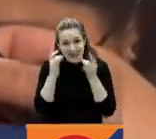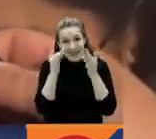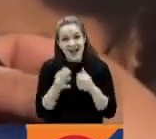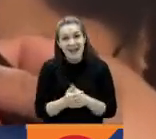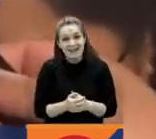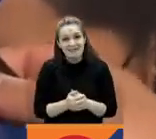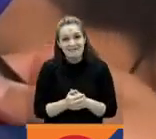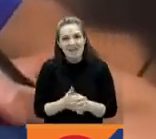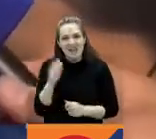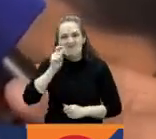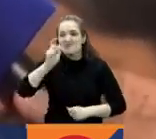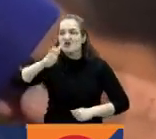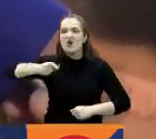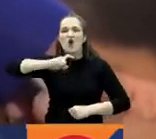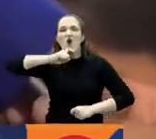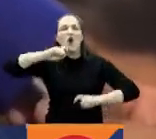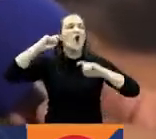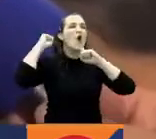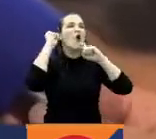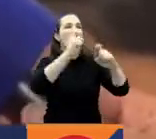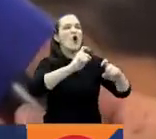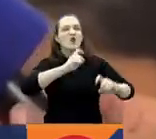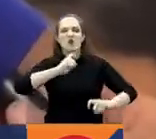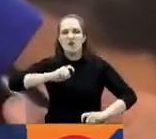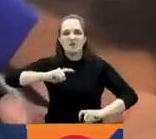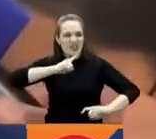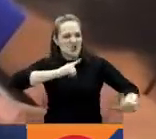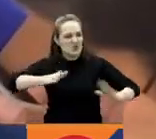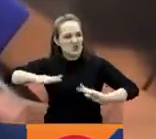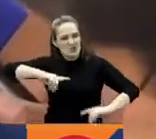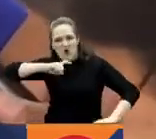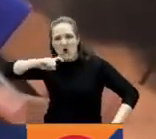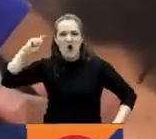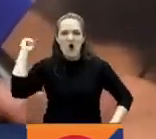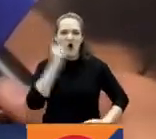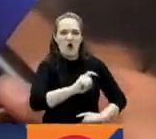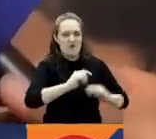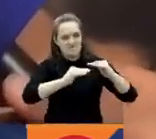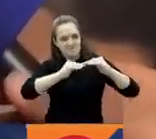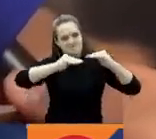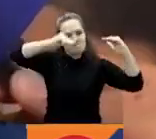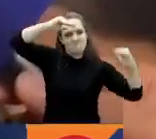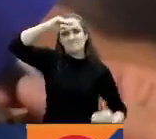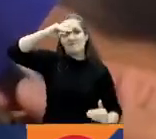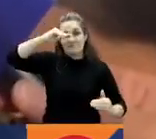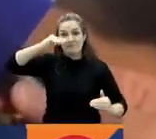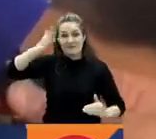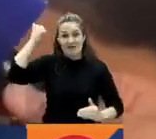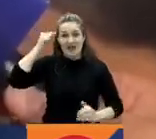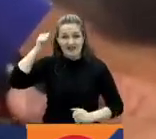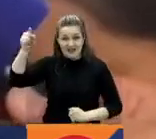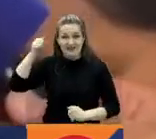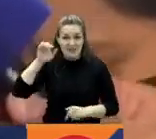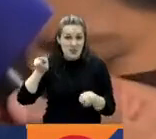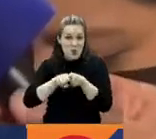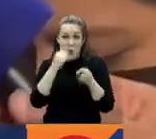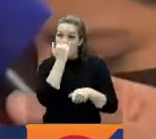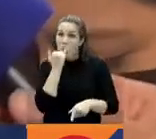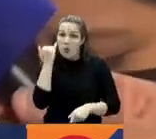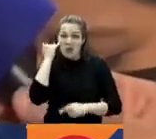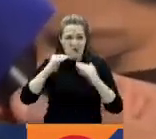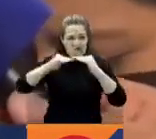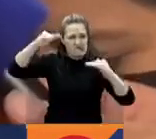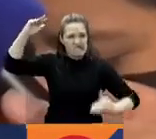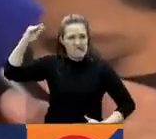humanidad los discursos del odio, los discursos de la segregación, los discursos de la xenofobia, los